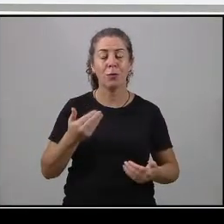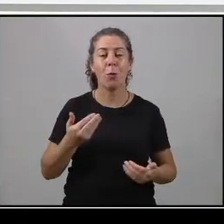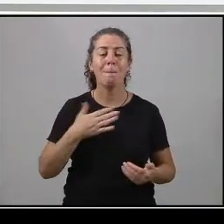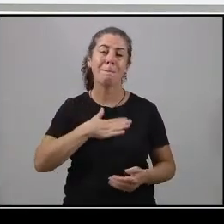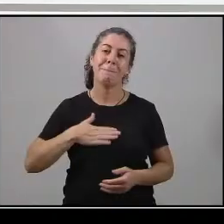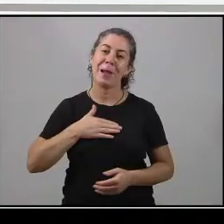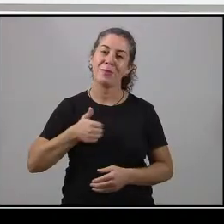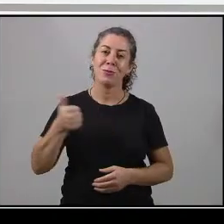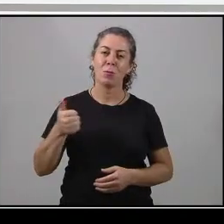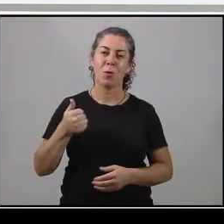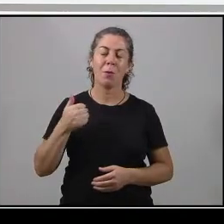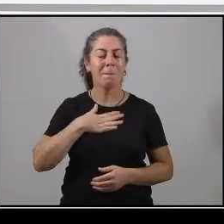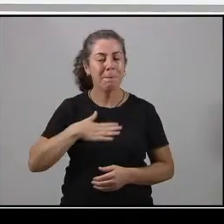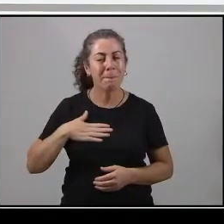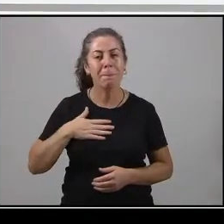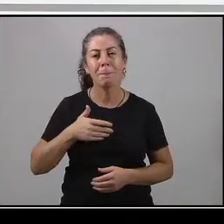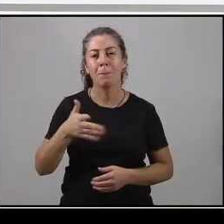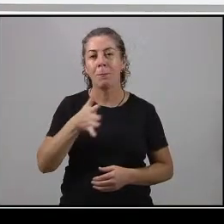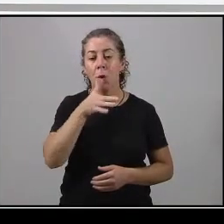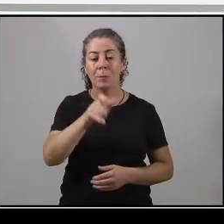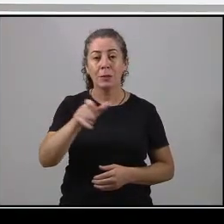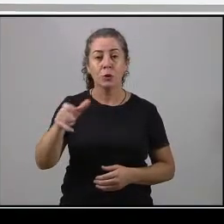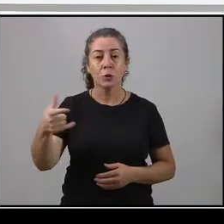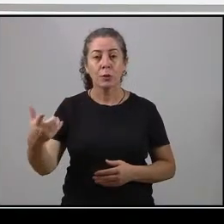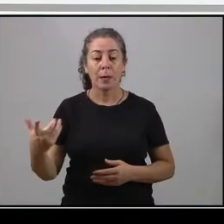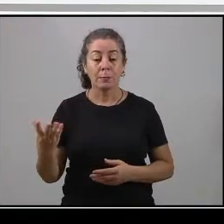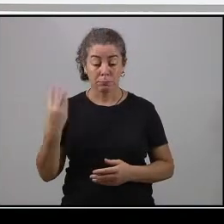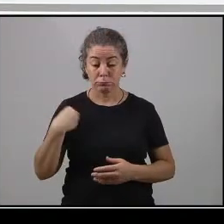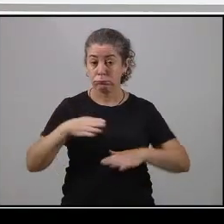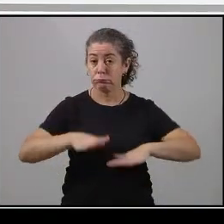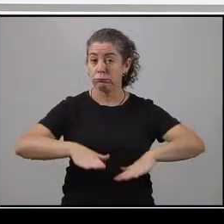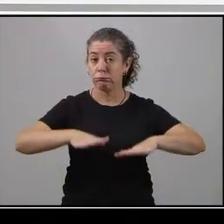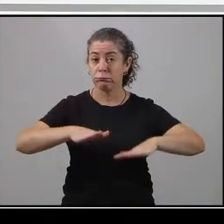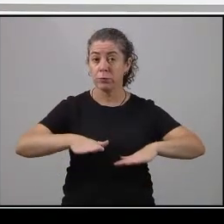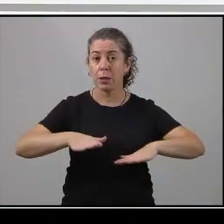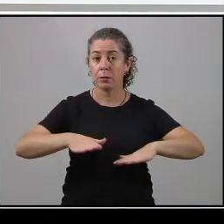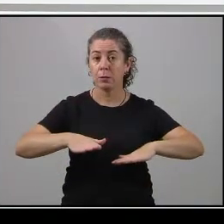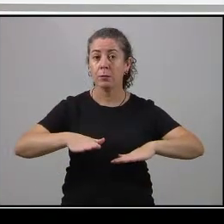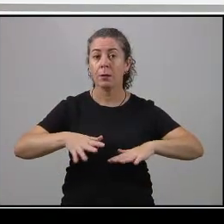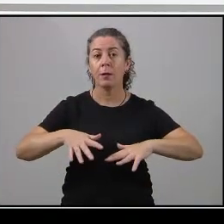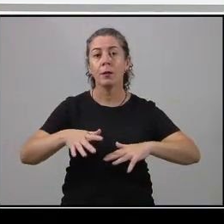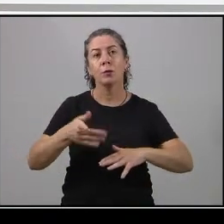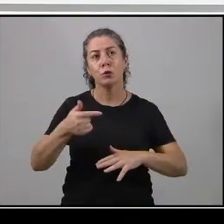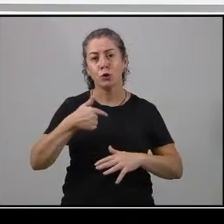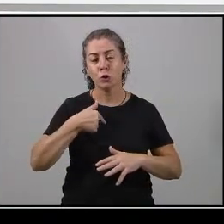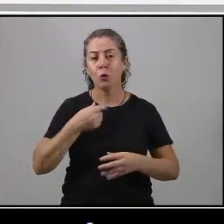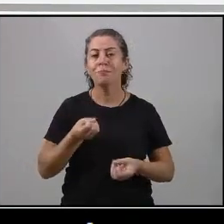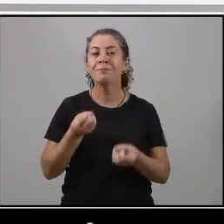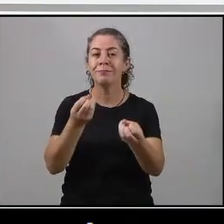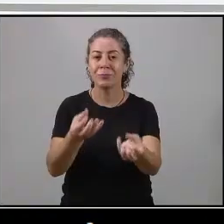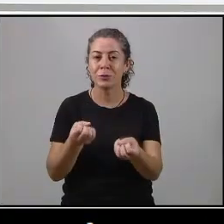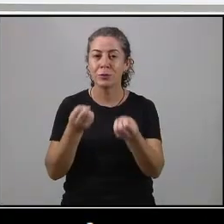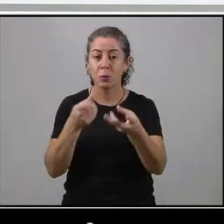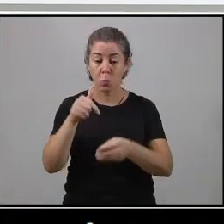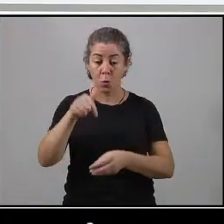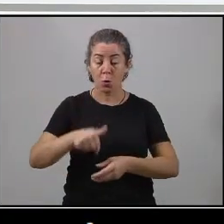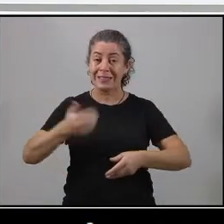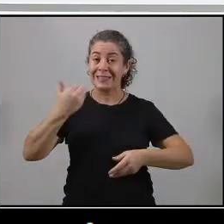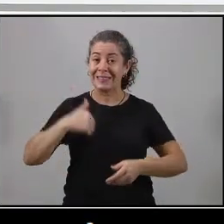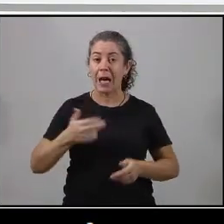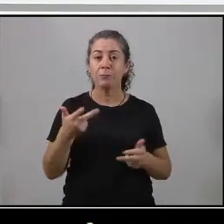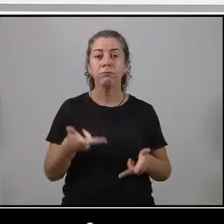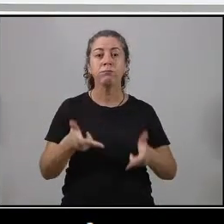agradables para quienes deben pasar tiempo en los mismos. Con esa idea, les anuncio que hoy hemos autorizado